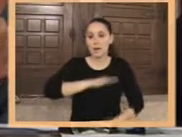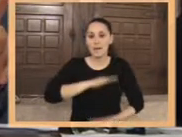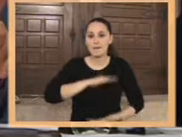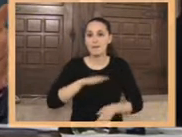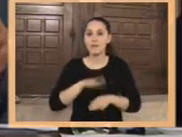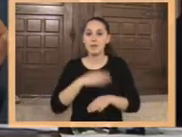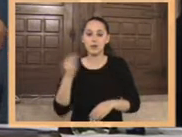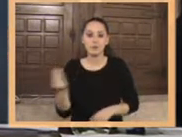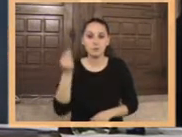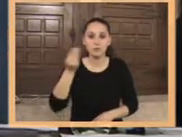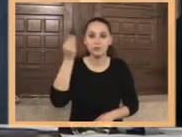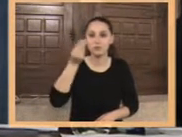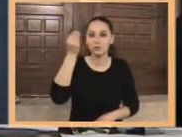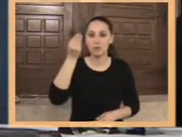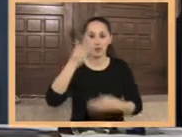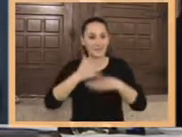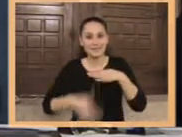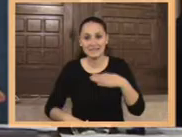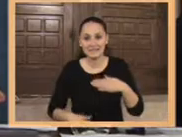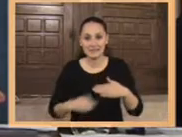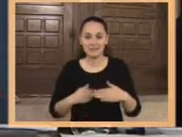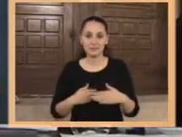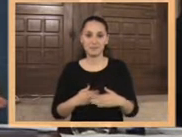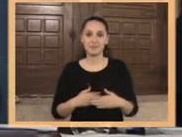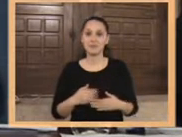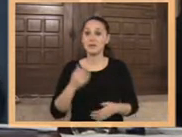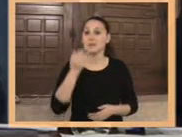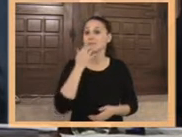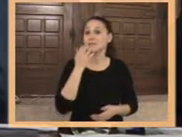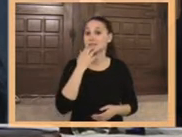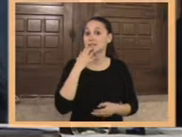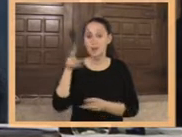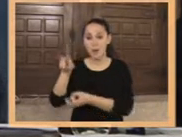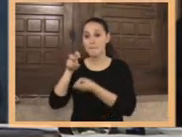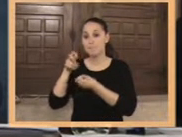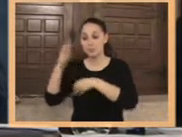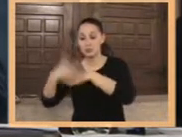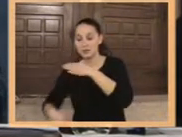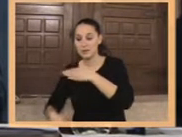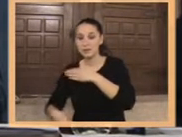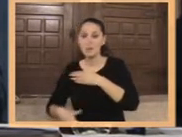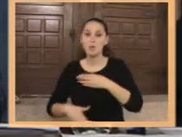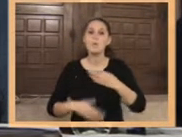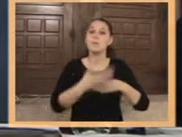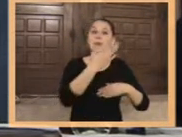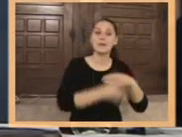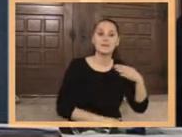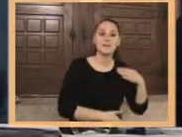¿Por qué? Pues porque limitando los impuestos limitamos la capacidad de maniobra de una ciudad, de un